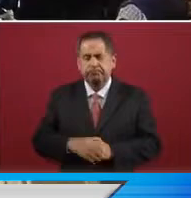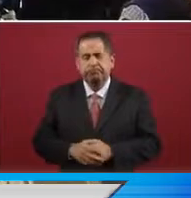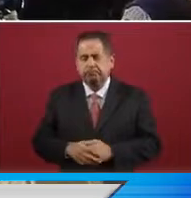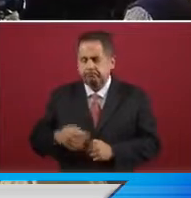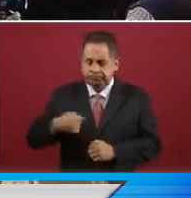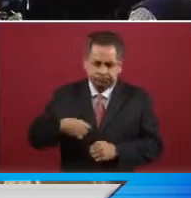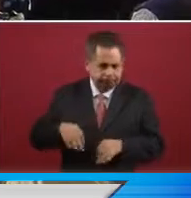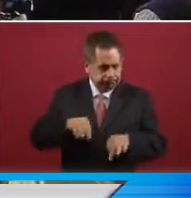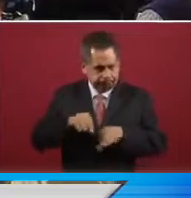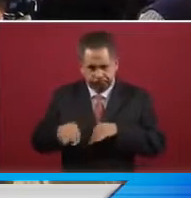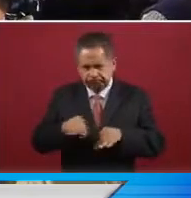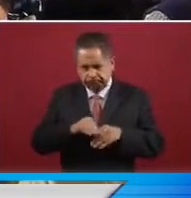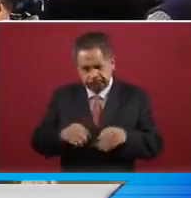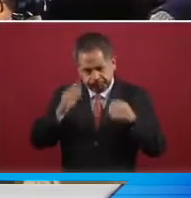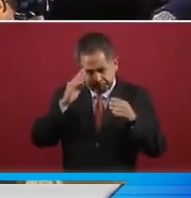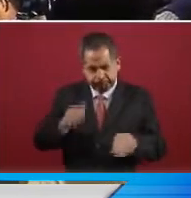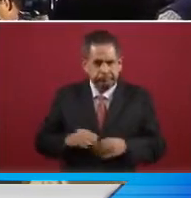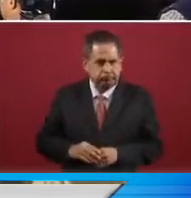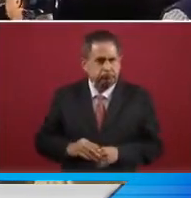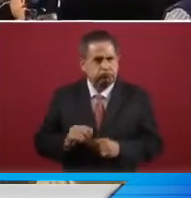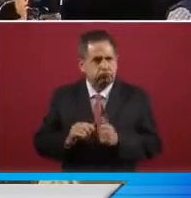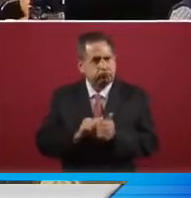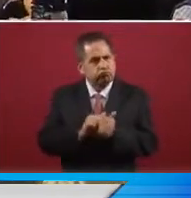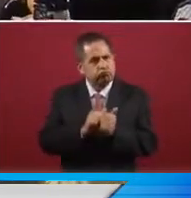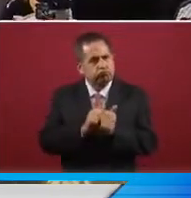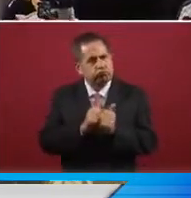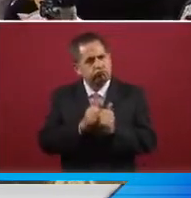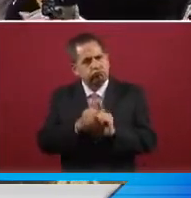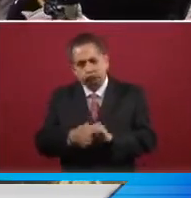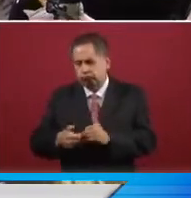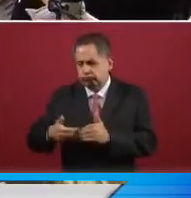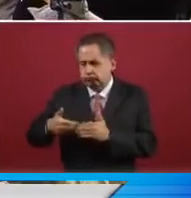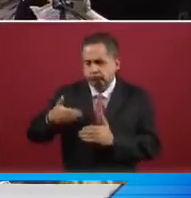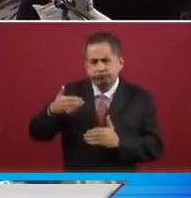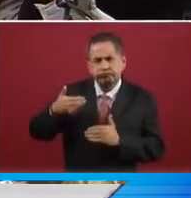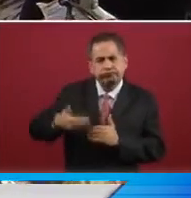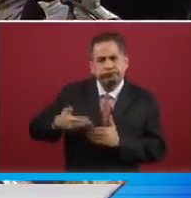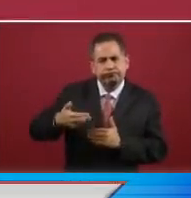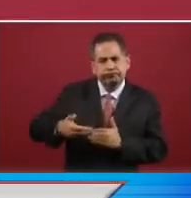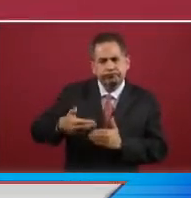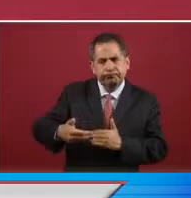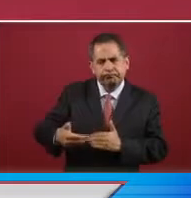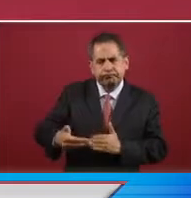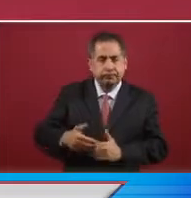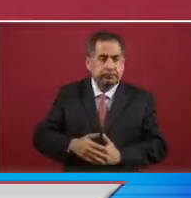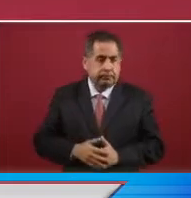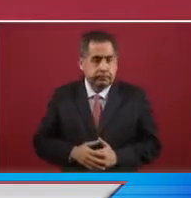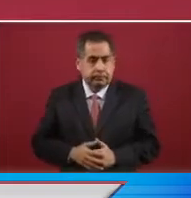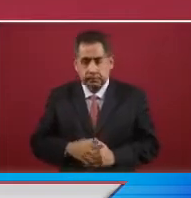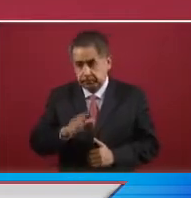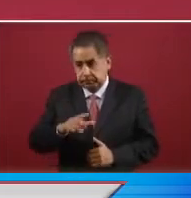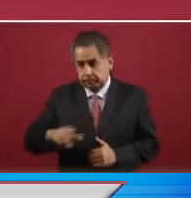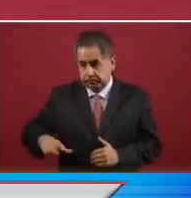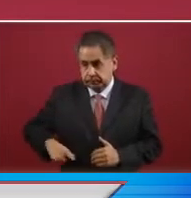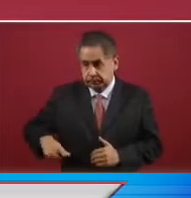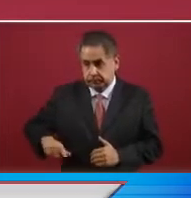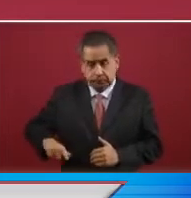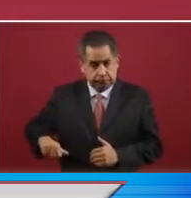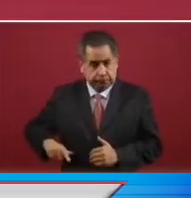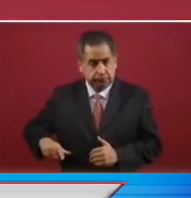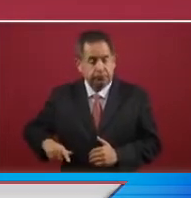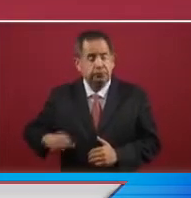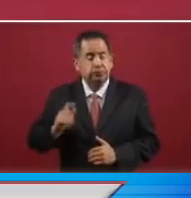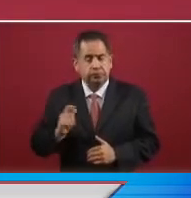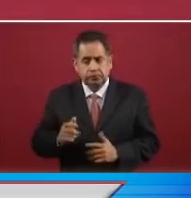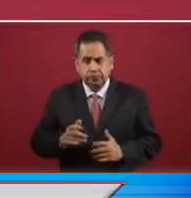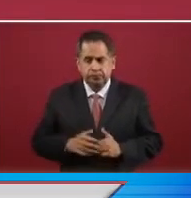trabajando, es un proceso. El gobierno actúa con una estrategia para tratar los grandes problemas nacionales. La corrupción